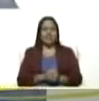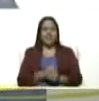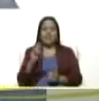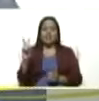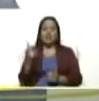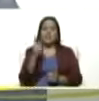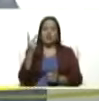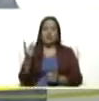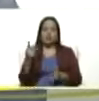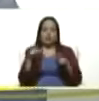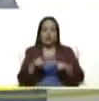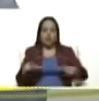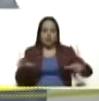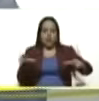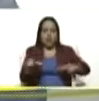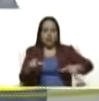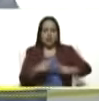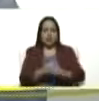Segundo lugar,